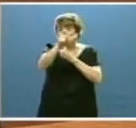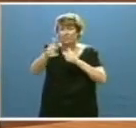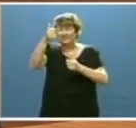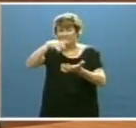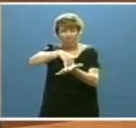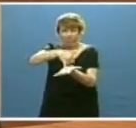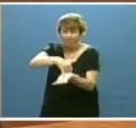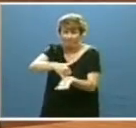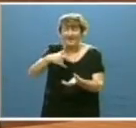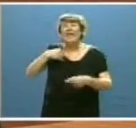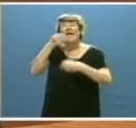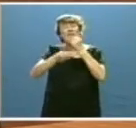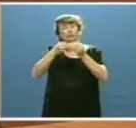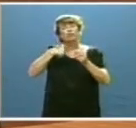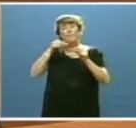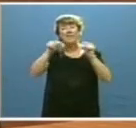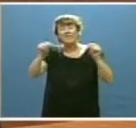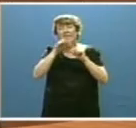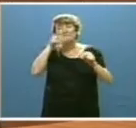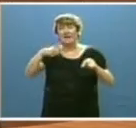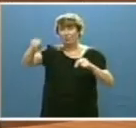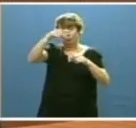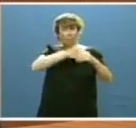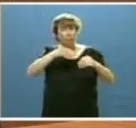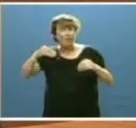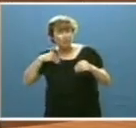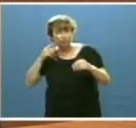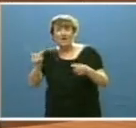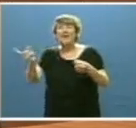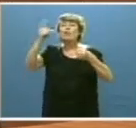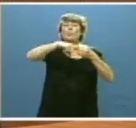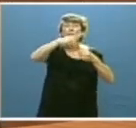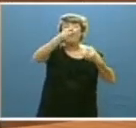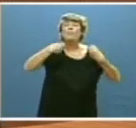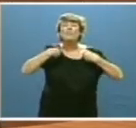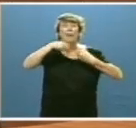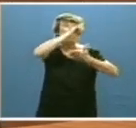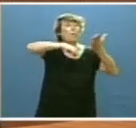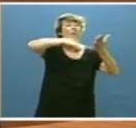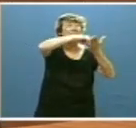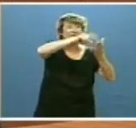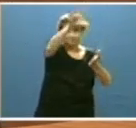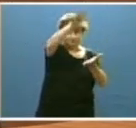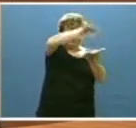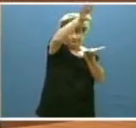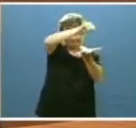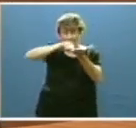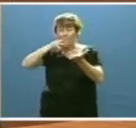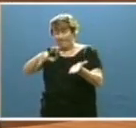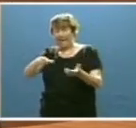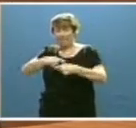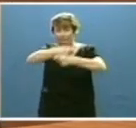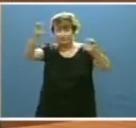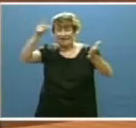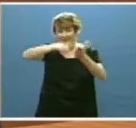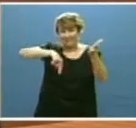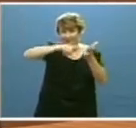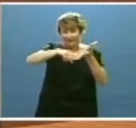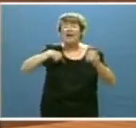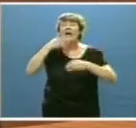adoptaremos medidas para que las entidades financieras incorporen sus viviendas vacías a dicho parque público estableceremos